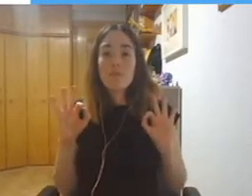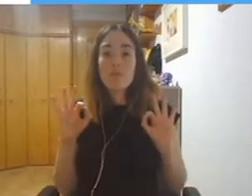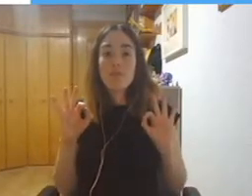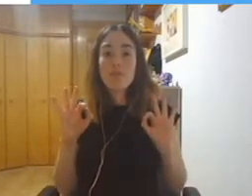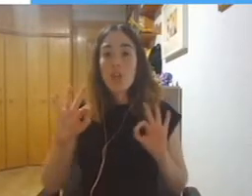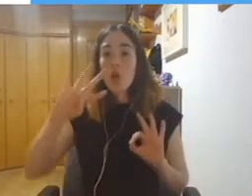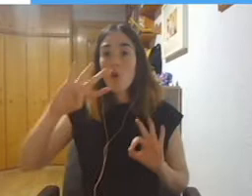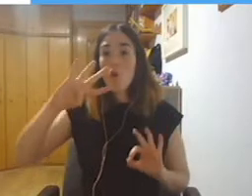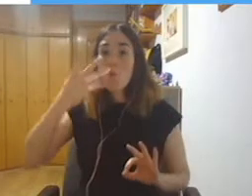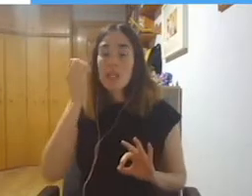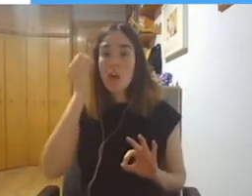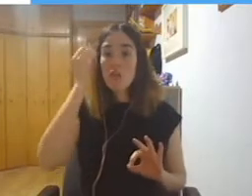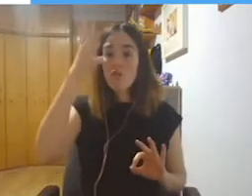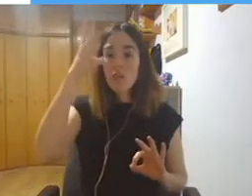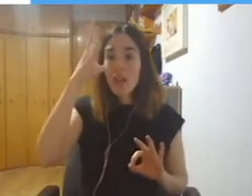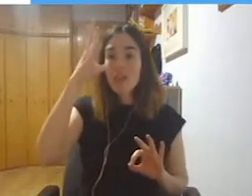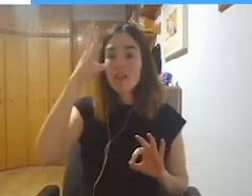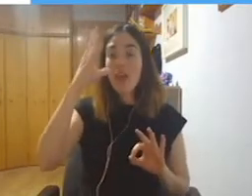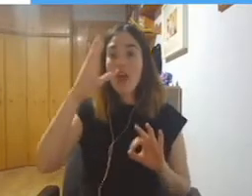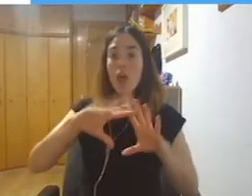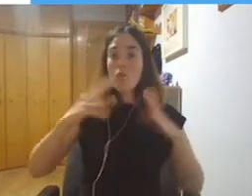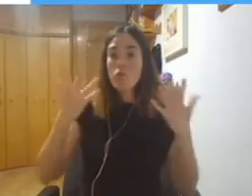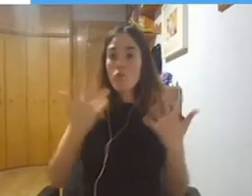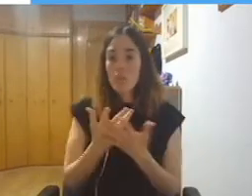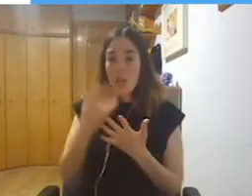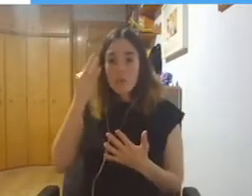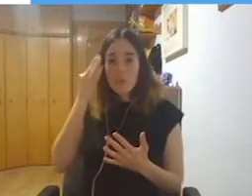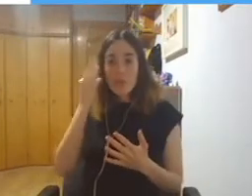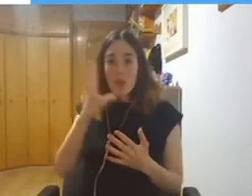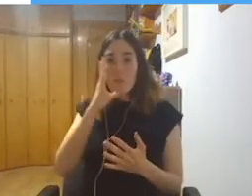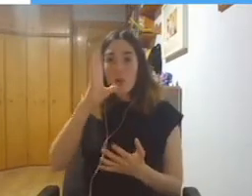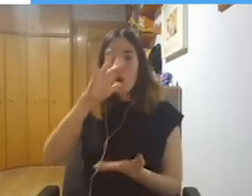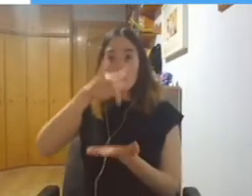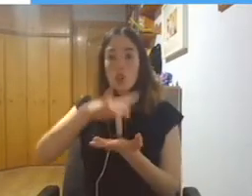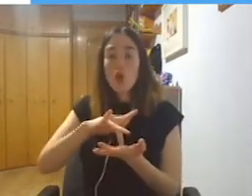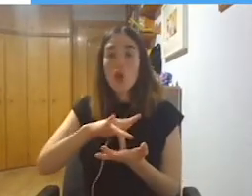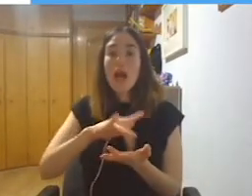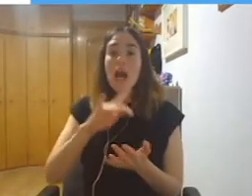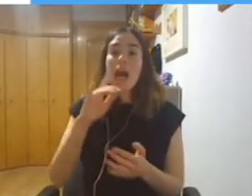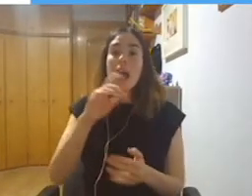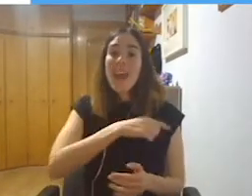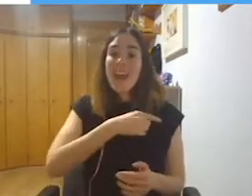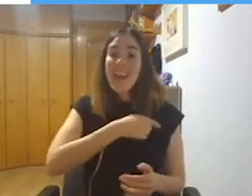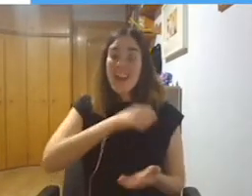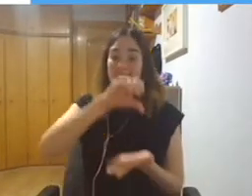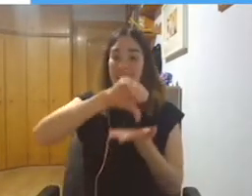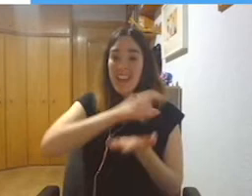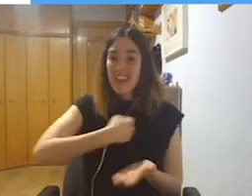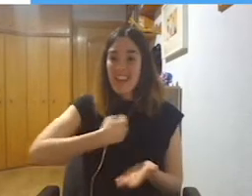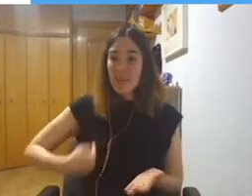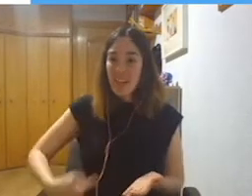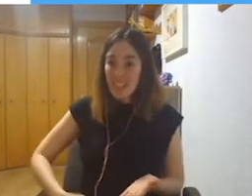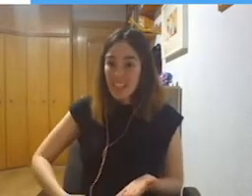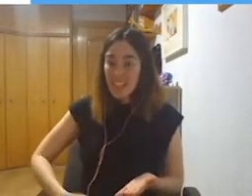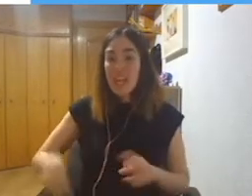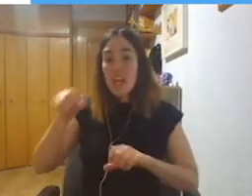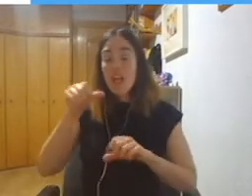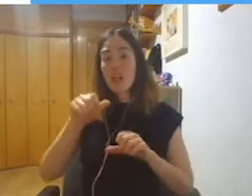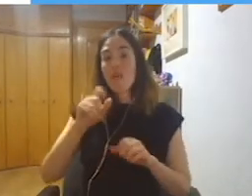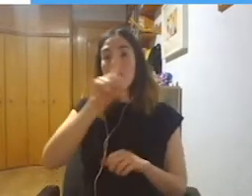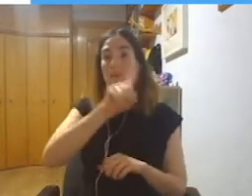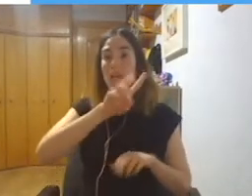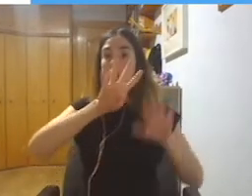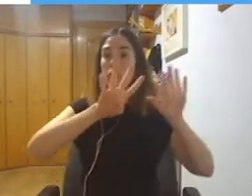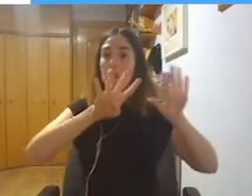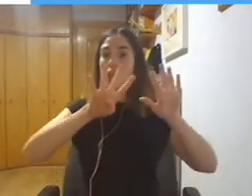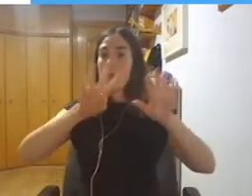la cuarta Conferencia Mundial sobre las Mujeres, que se celebró en Pekín en el 95, y desde el 95 cada pocos años fueron